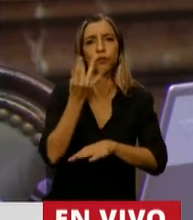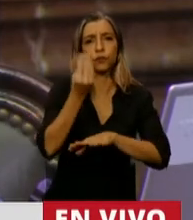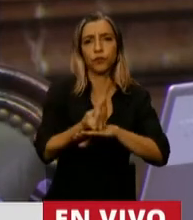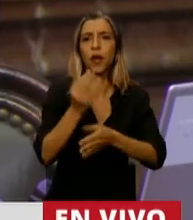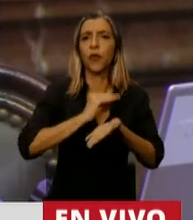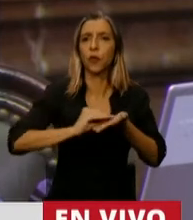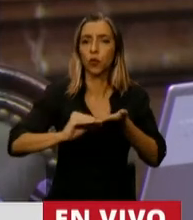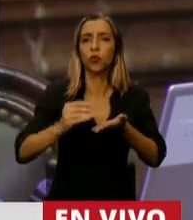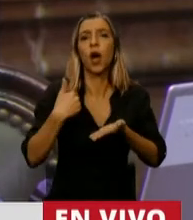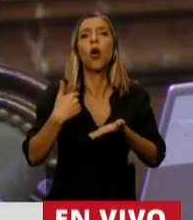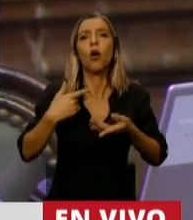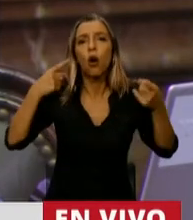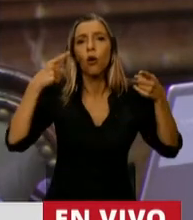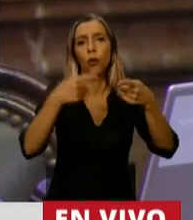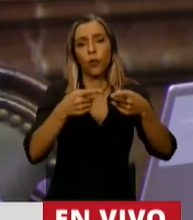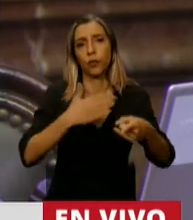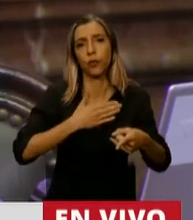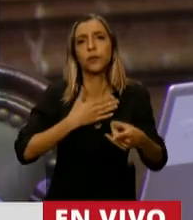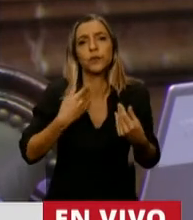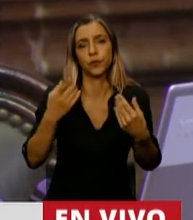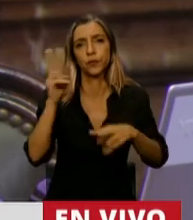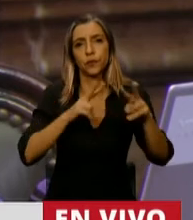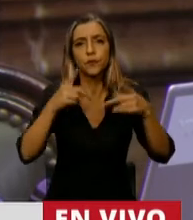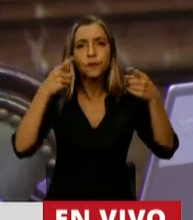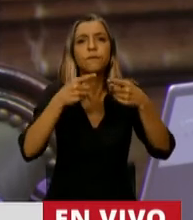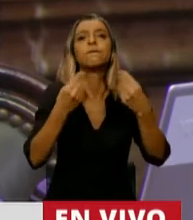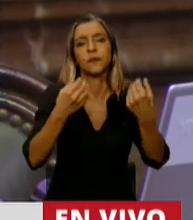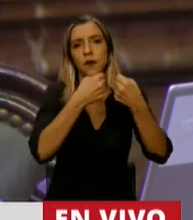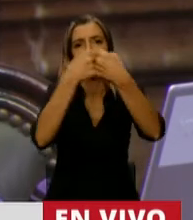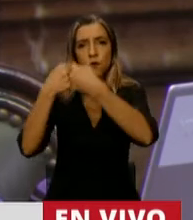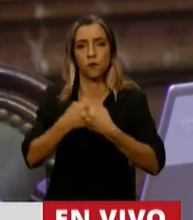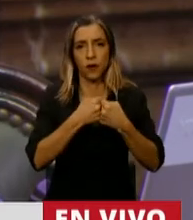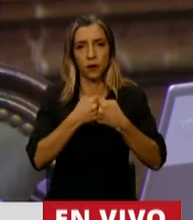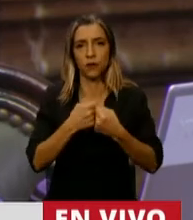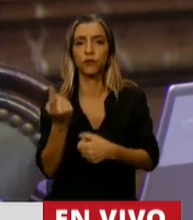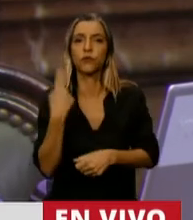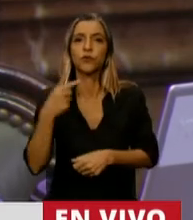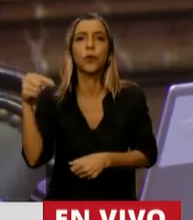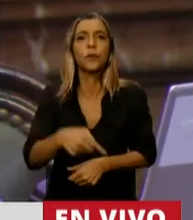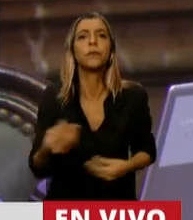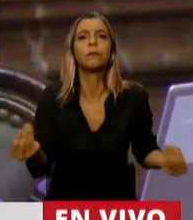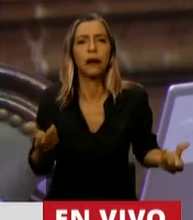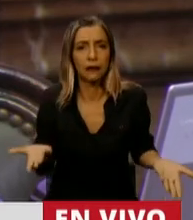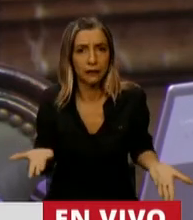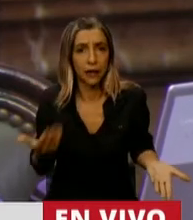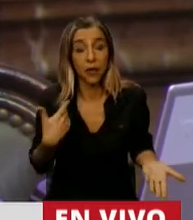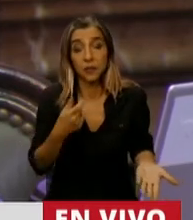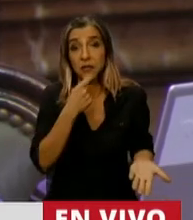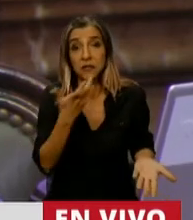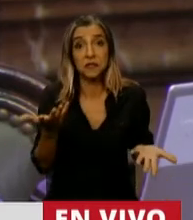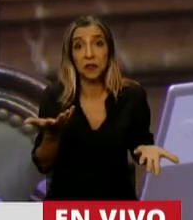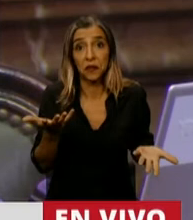consenso, porque de eso se trata. Si no, ¿para qué estamos acá? Porque si no, nos juntamos un club de amigos